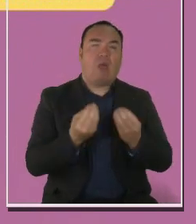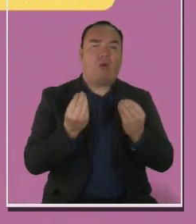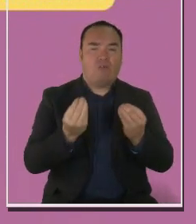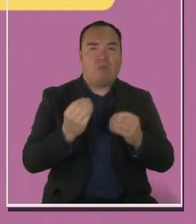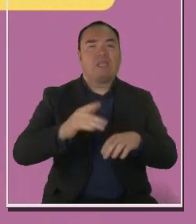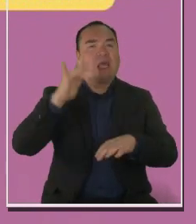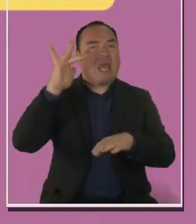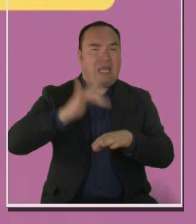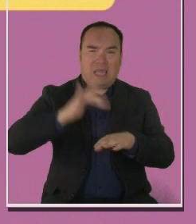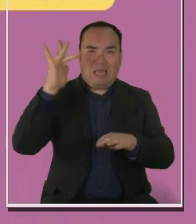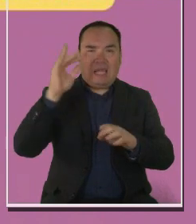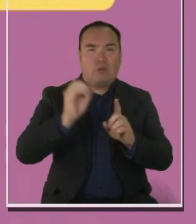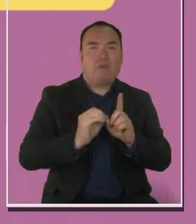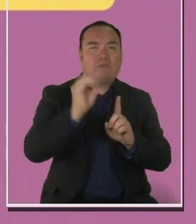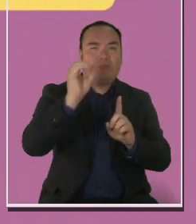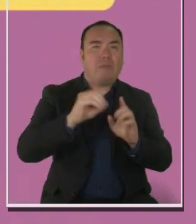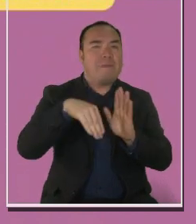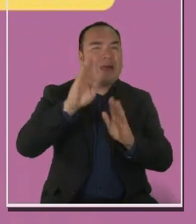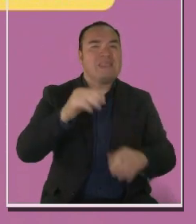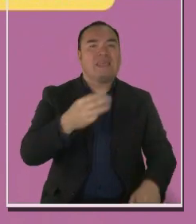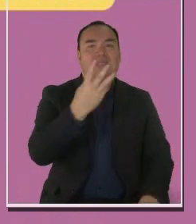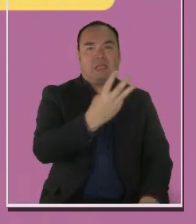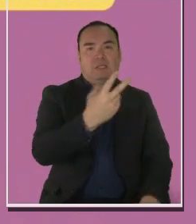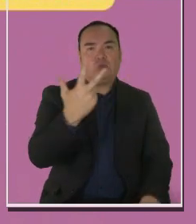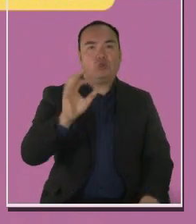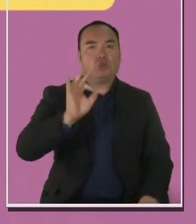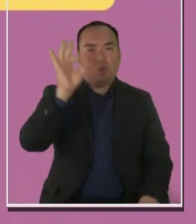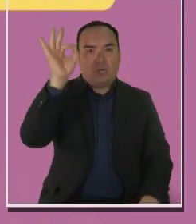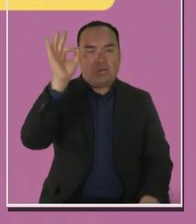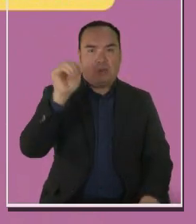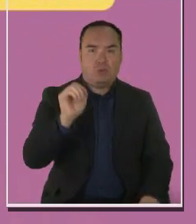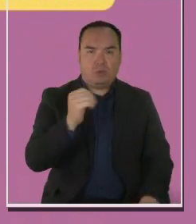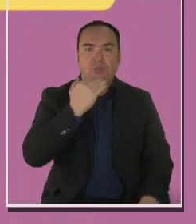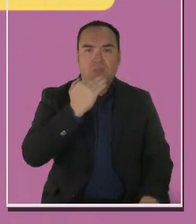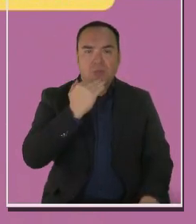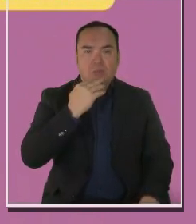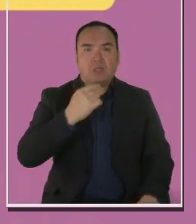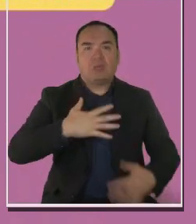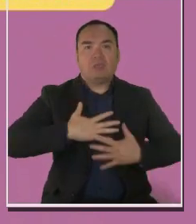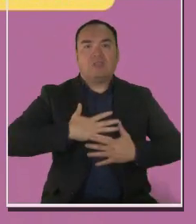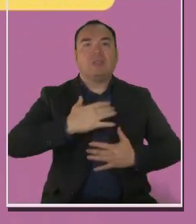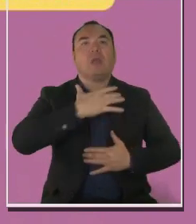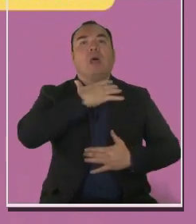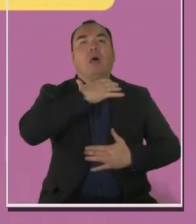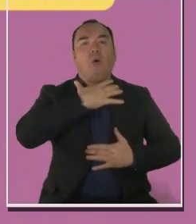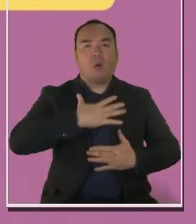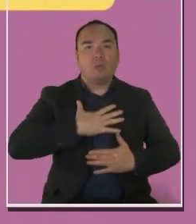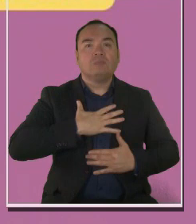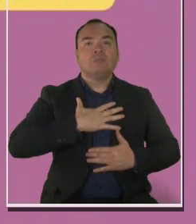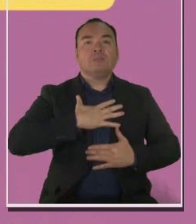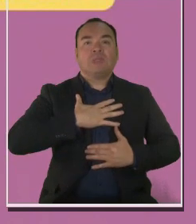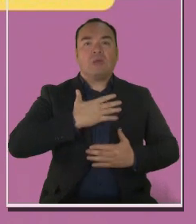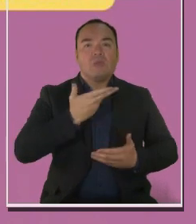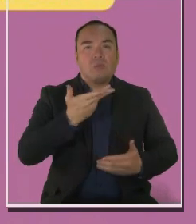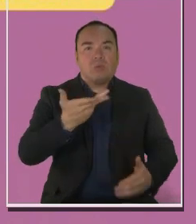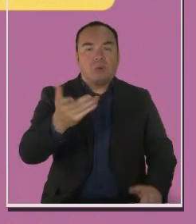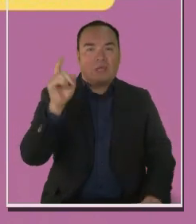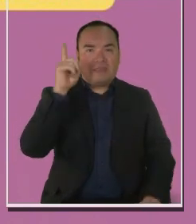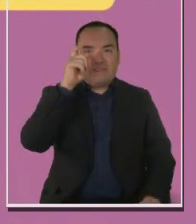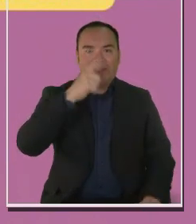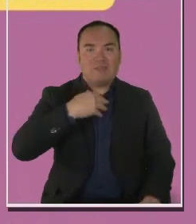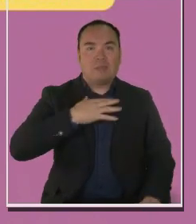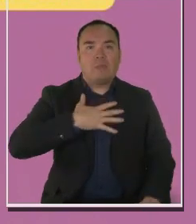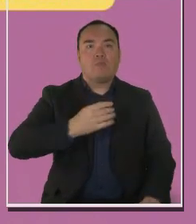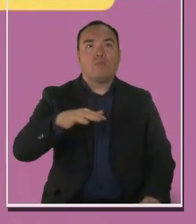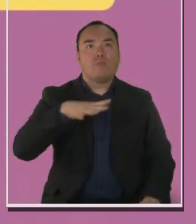la temperatura más de 38 grados, la sensación de ahogo, de dificultad respiratoria, que me cuesta que salga el aire o que me cuesta que